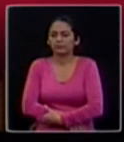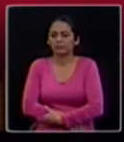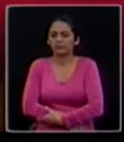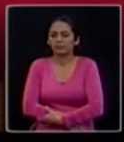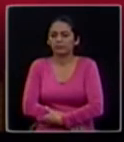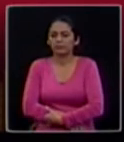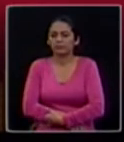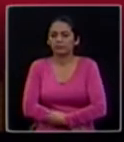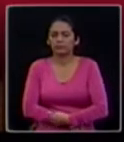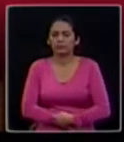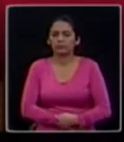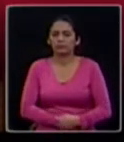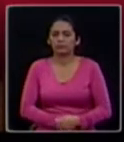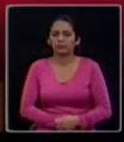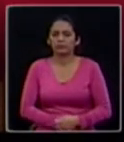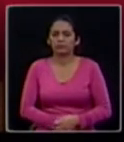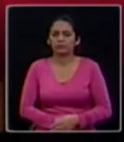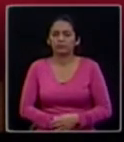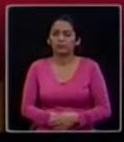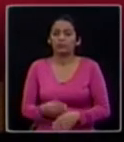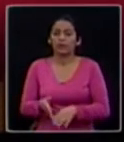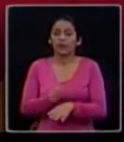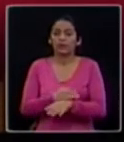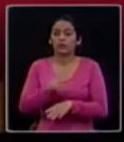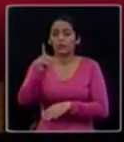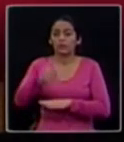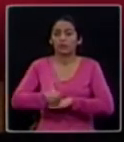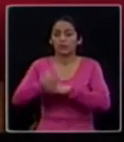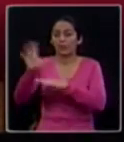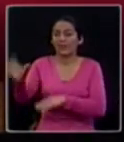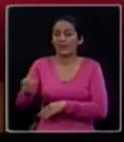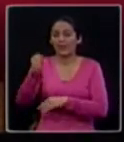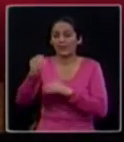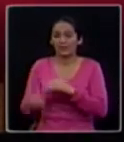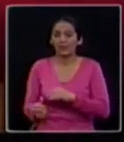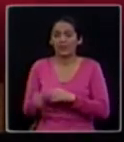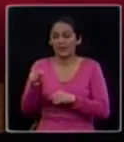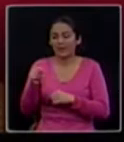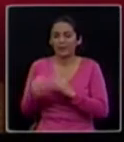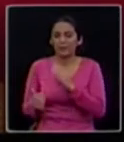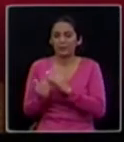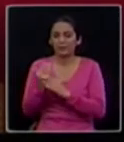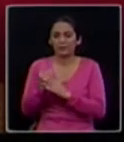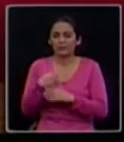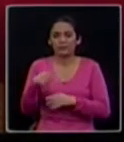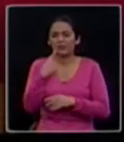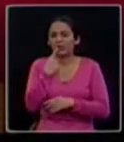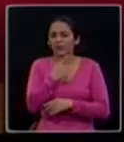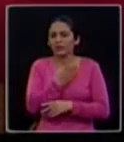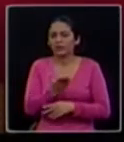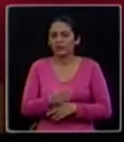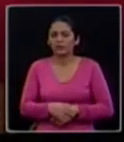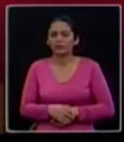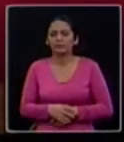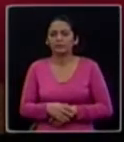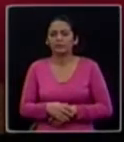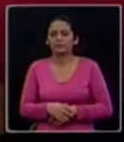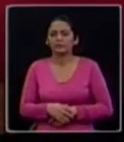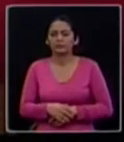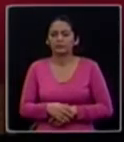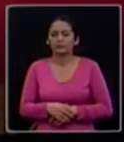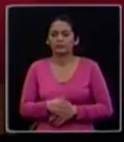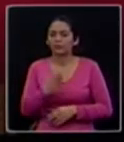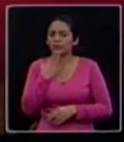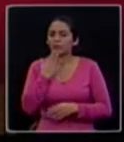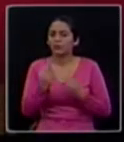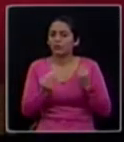para poder reelegir al Contralor nuevamente en ese cargo? En este caso, quien desarrolla, estimado Javier, es la Comisión Ciudadana de Selección. ¿Pero se lo hizo así?